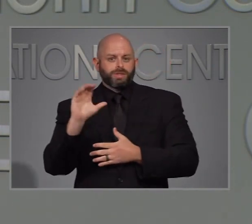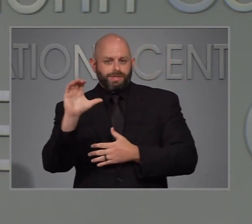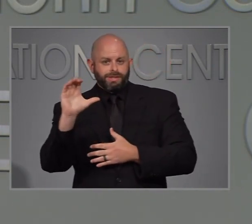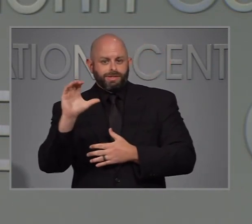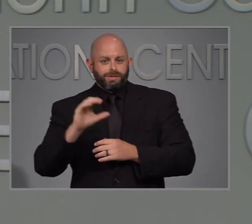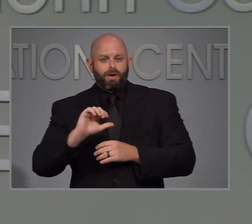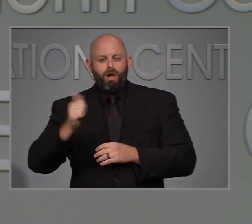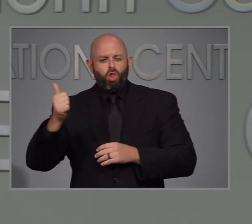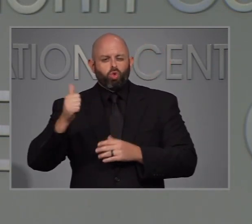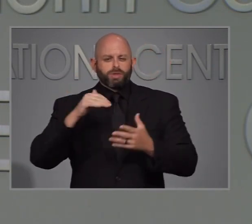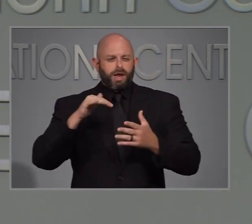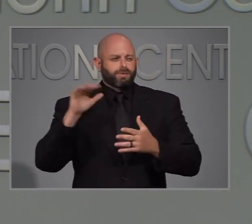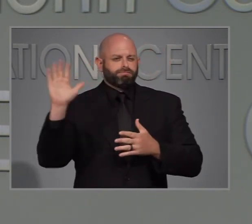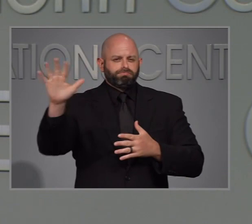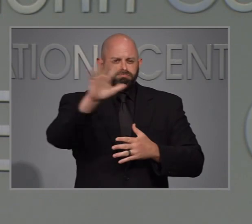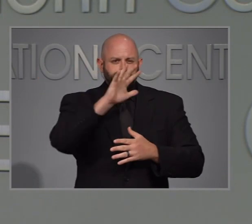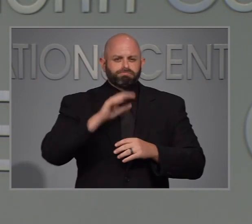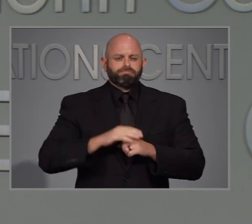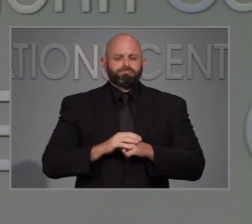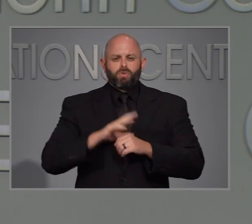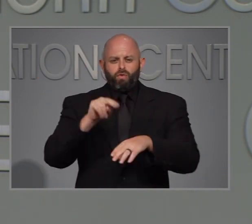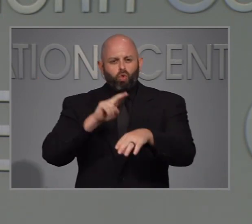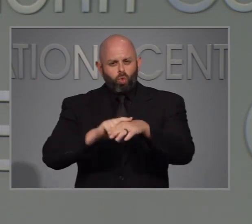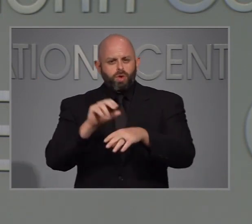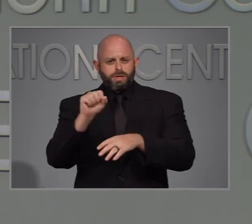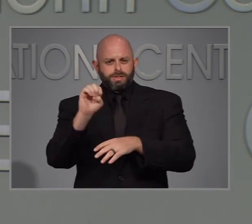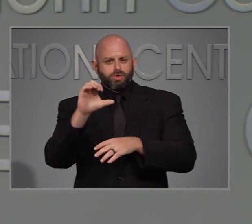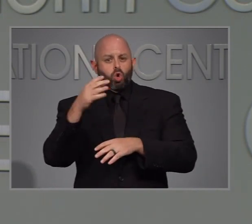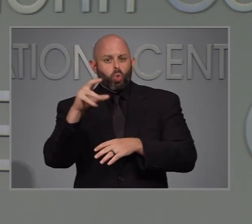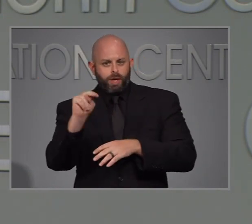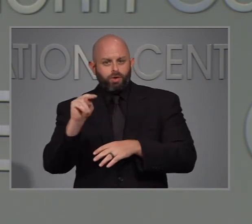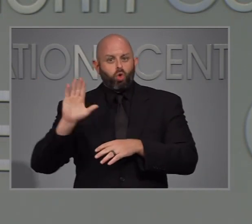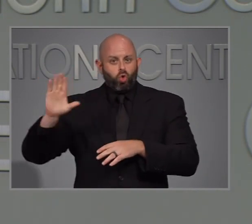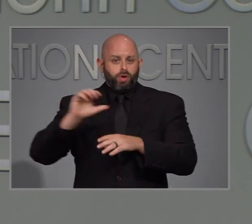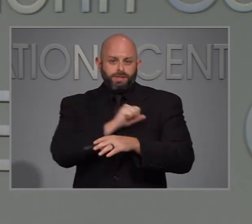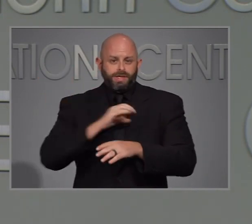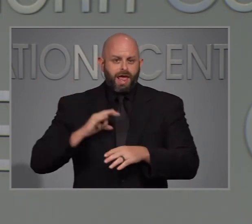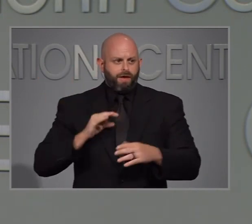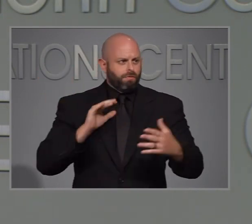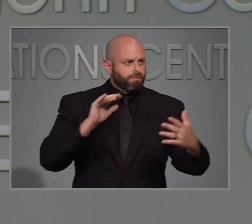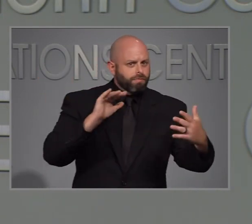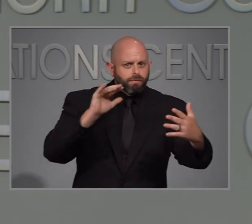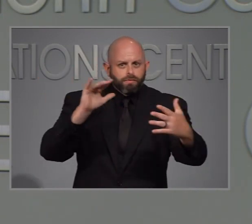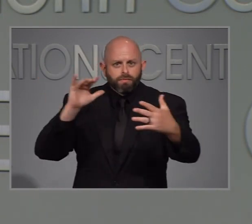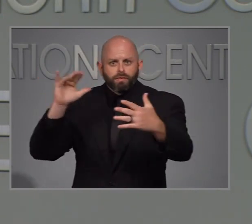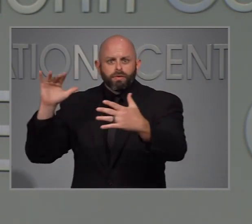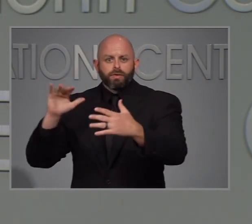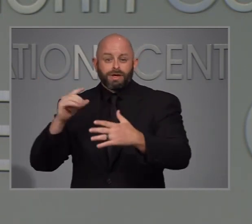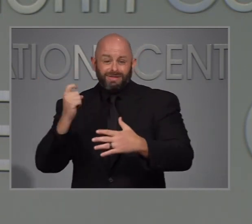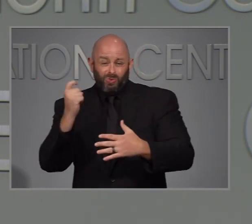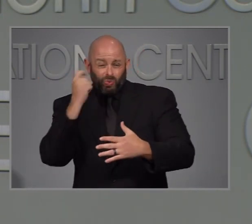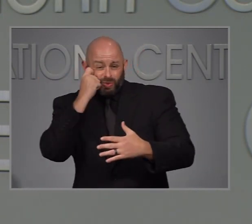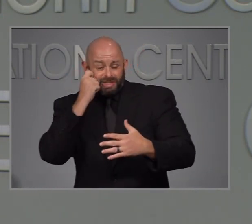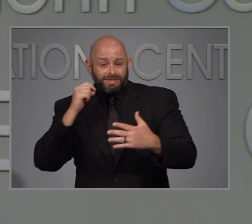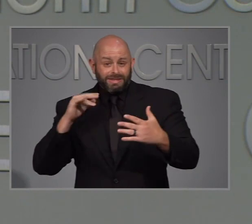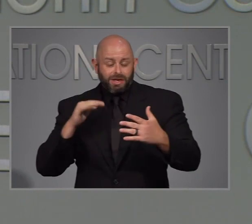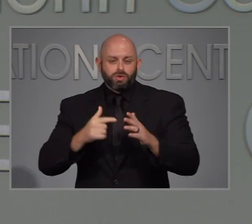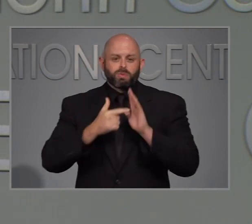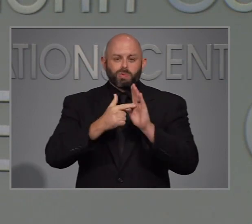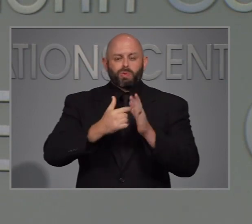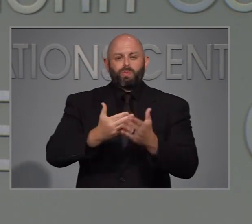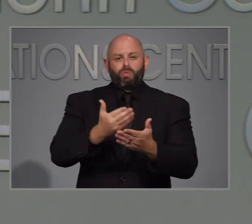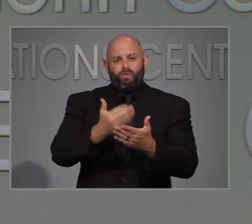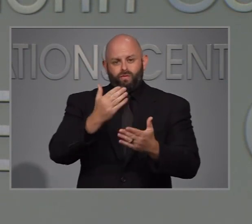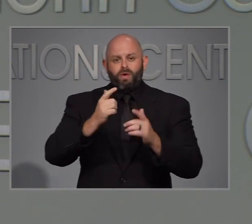Universidad UNC y claro, la doctora Cohen y su personal los han estado estudiando. Estos estudios